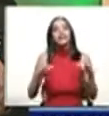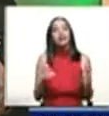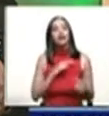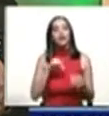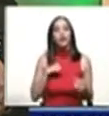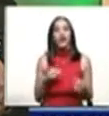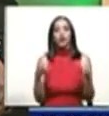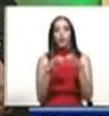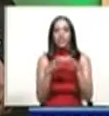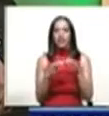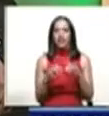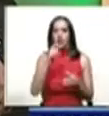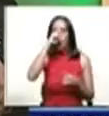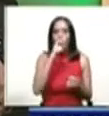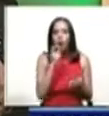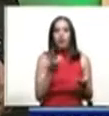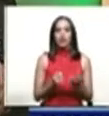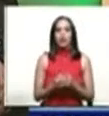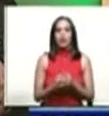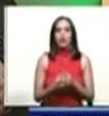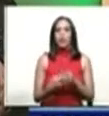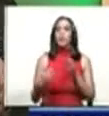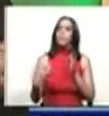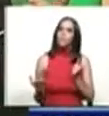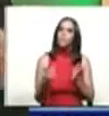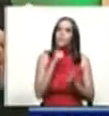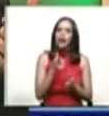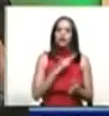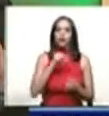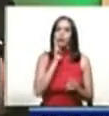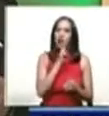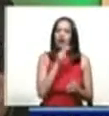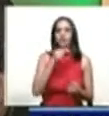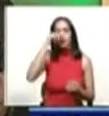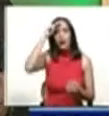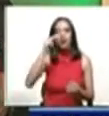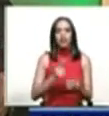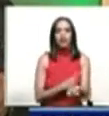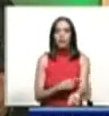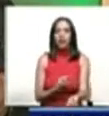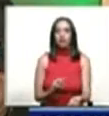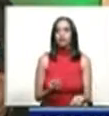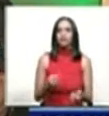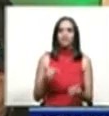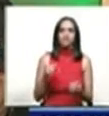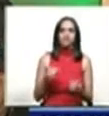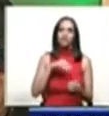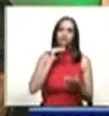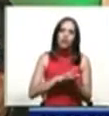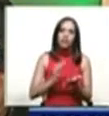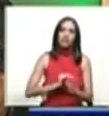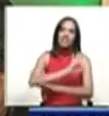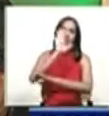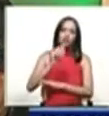nuestras madres, hermanos, padres, pasen a otro plano, para nosotros siguen estando en la lucha con todo ese legado que